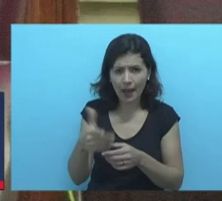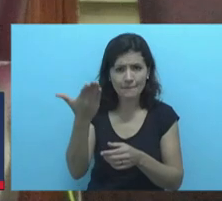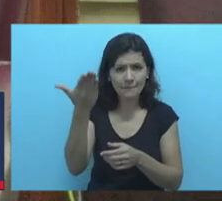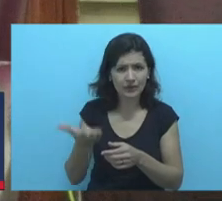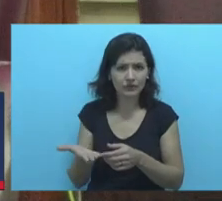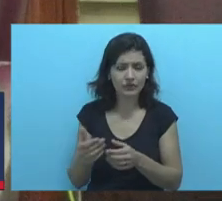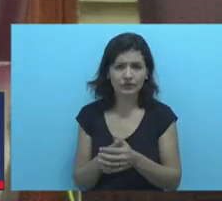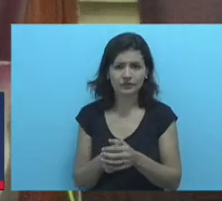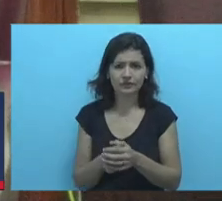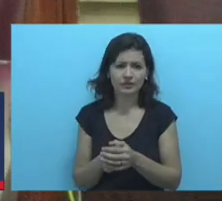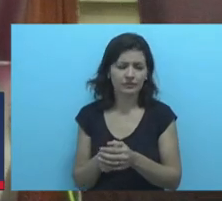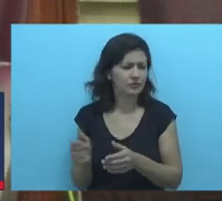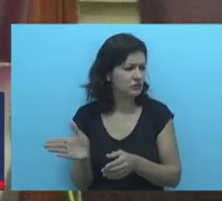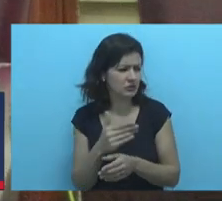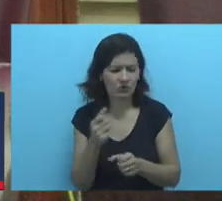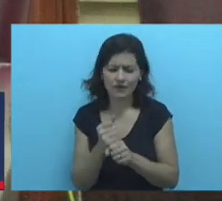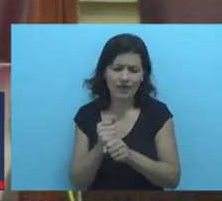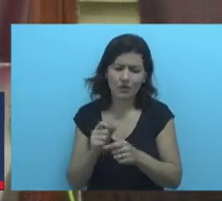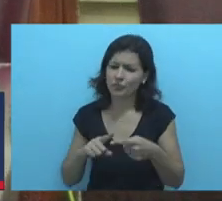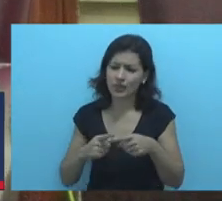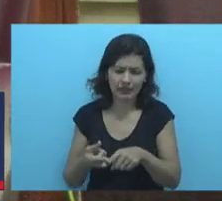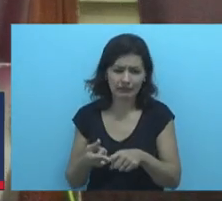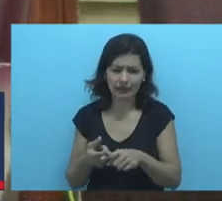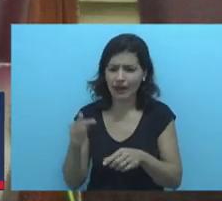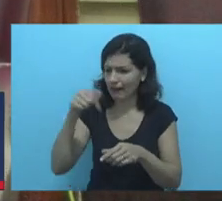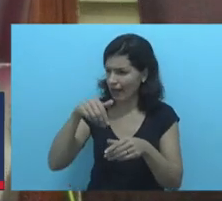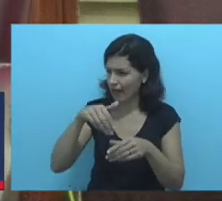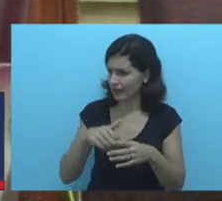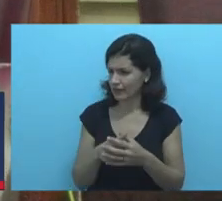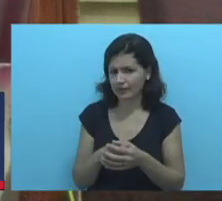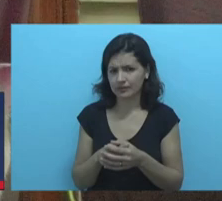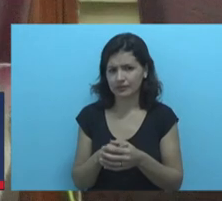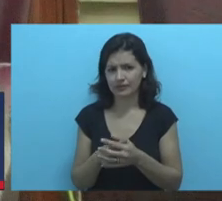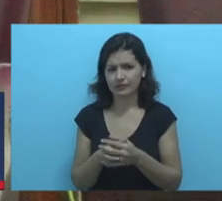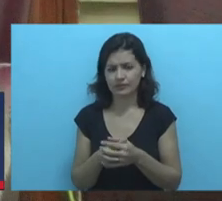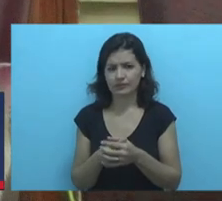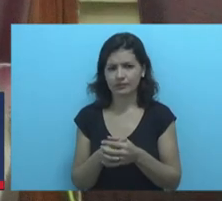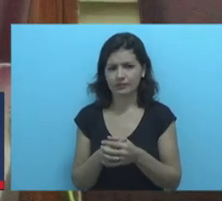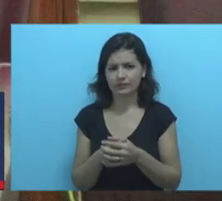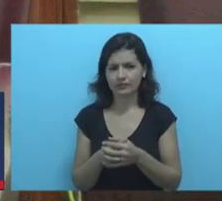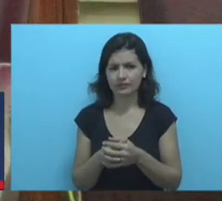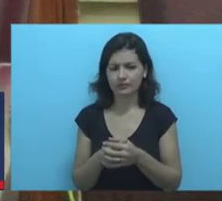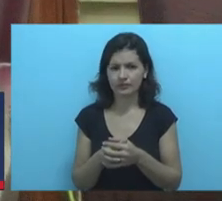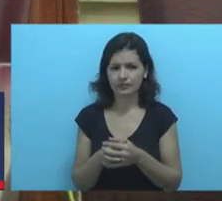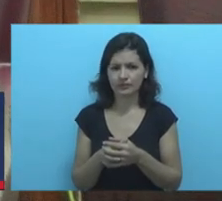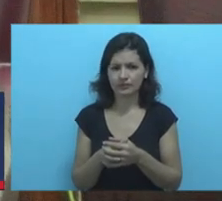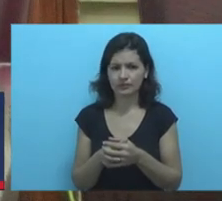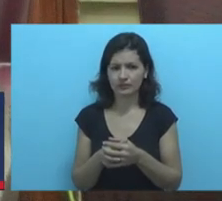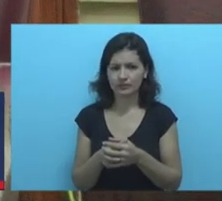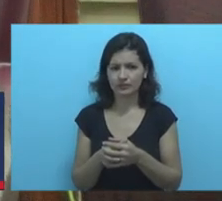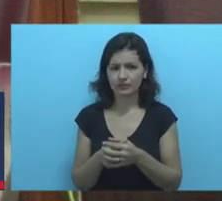Todos hacemos política en este recinto e incidimos sobre los demás.